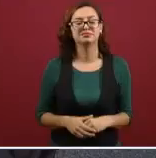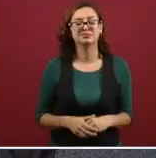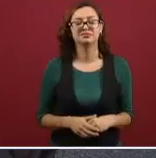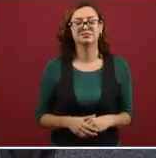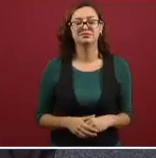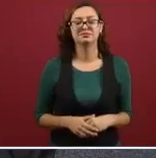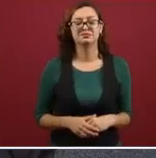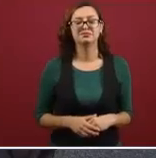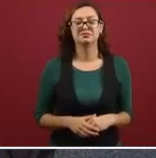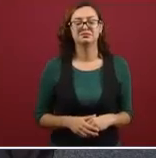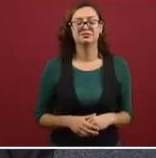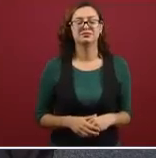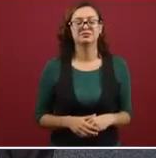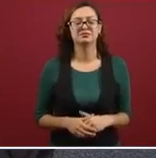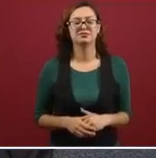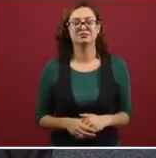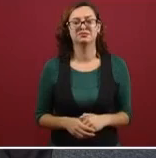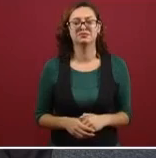no vamos